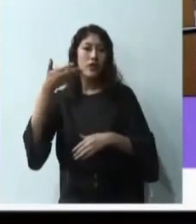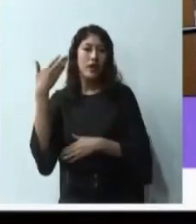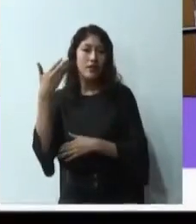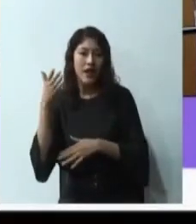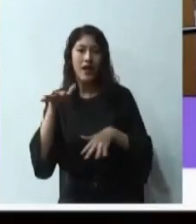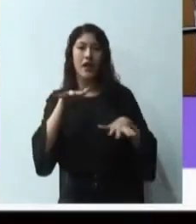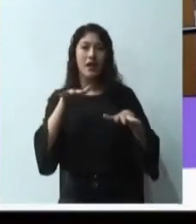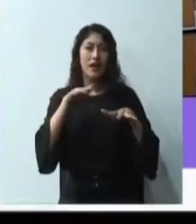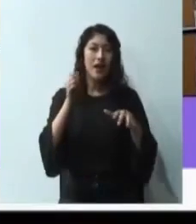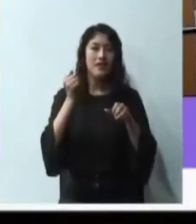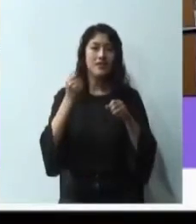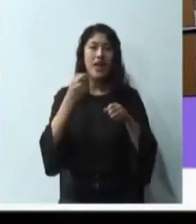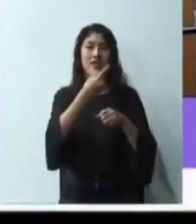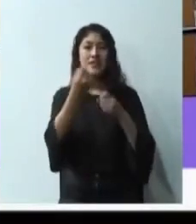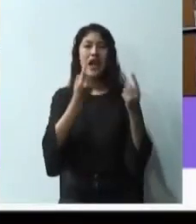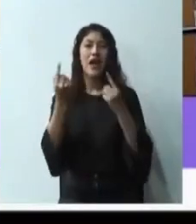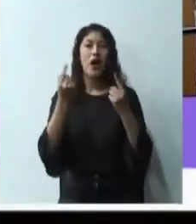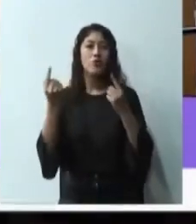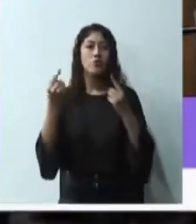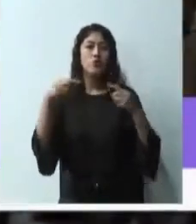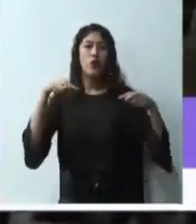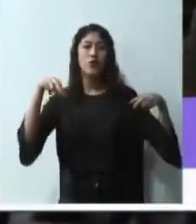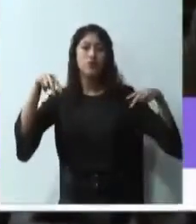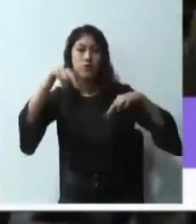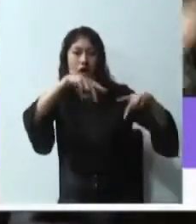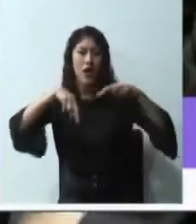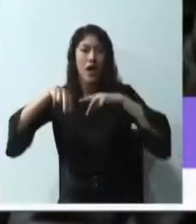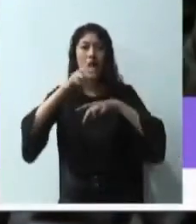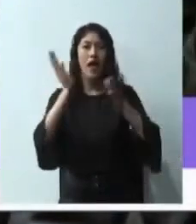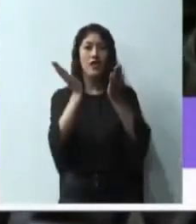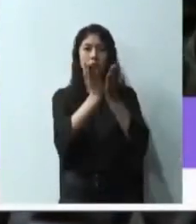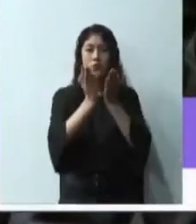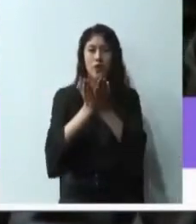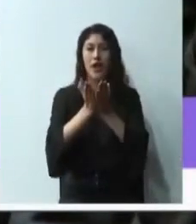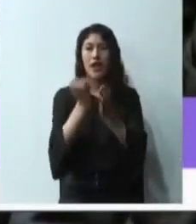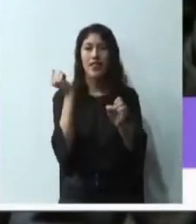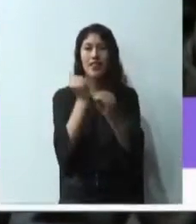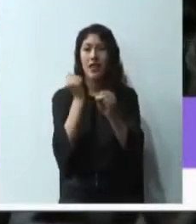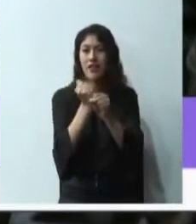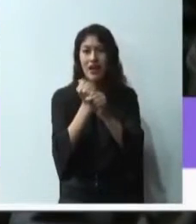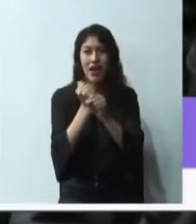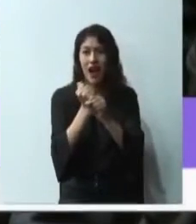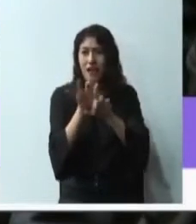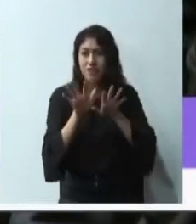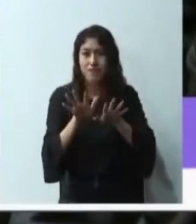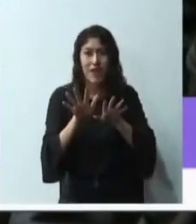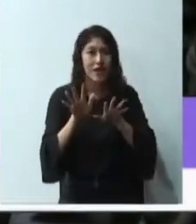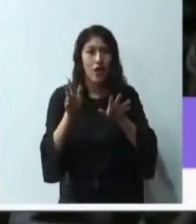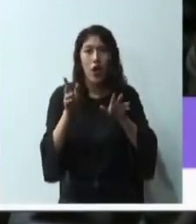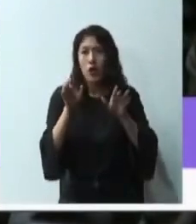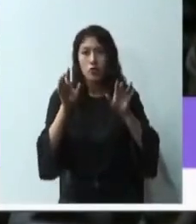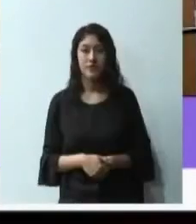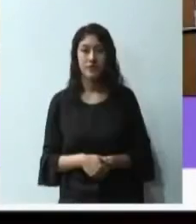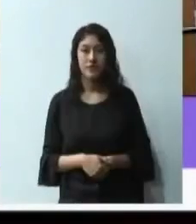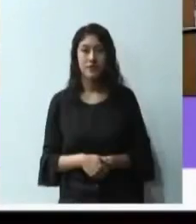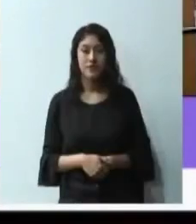también la libertad de circular, estudiar, trabajar o simplemente pasear por esta ciudad de Buenos